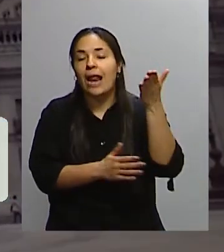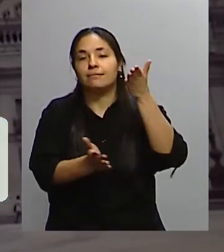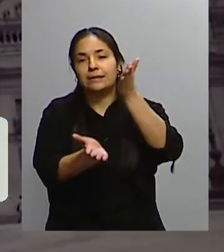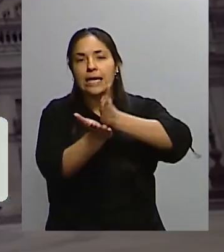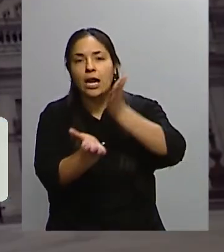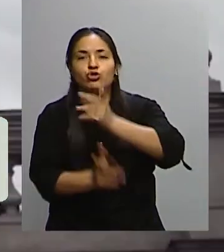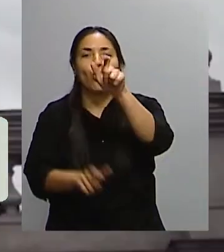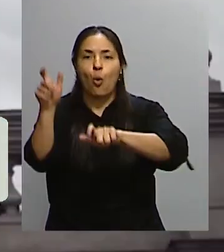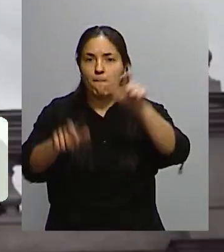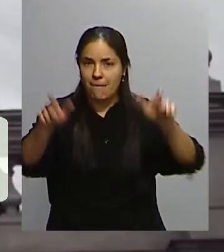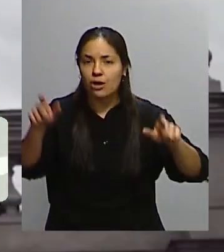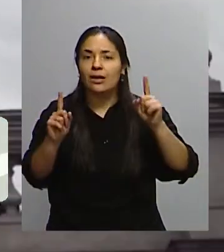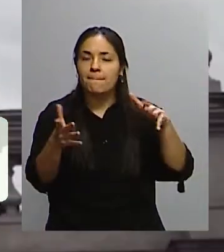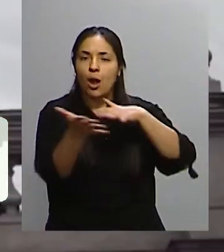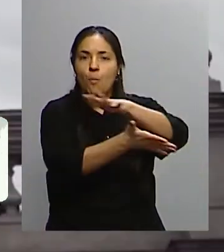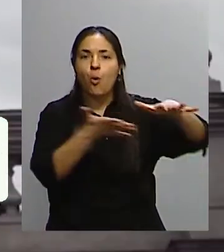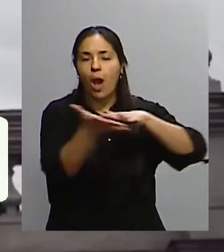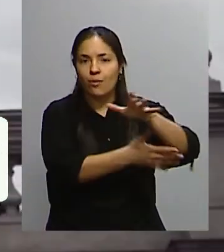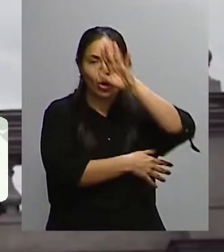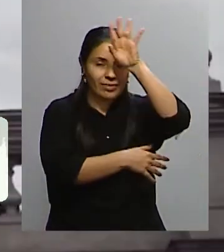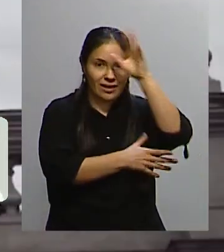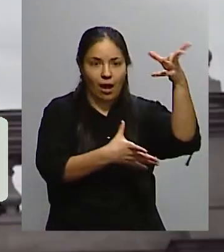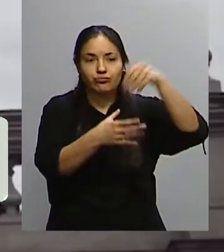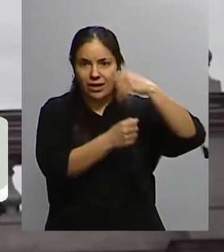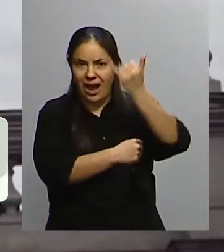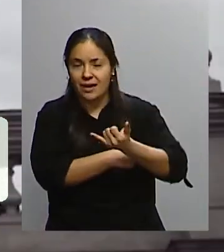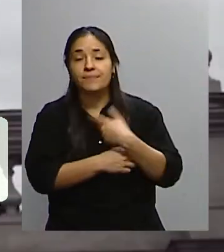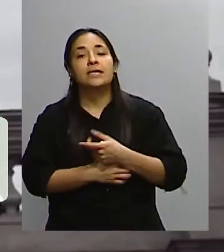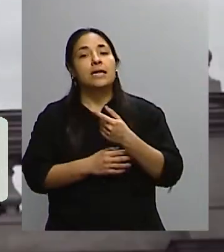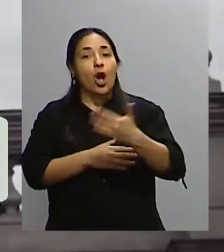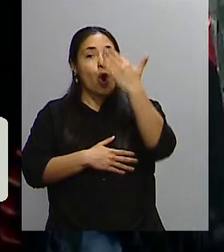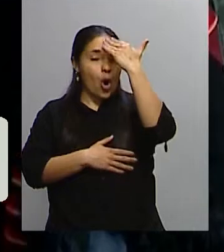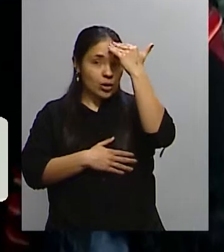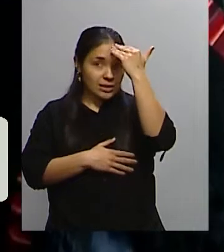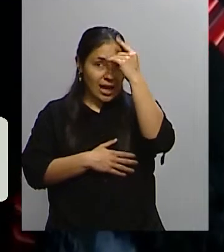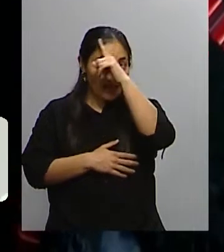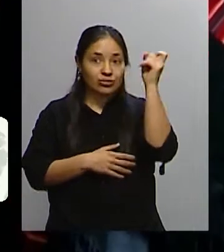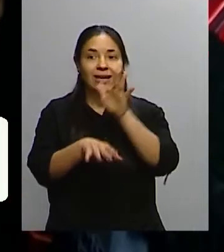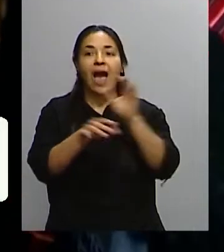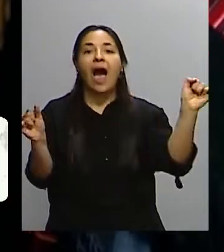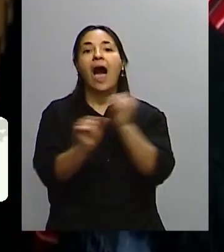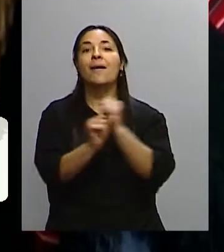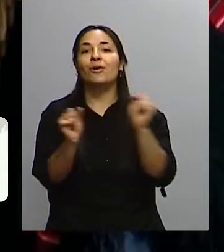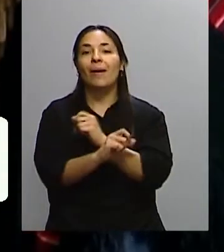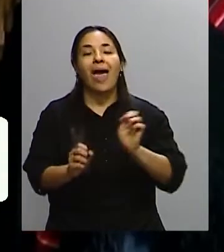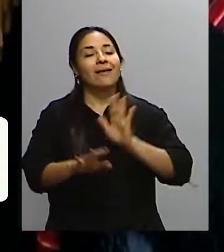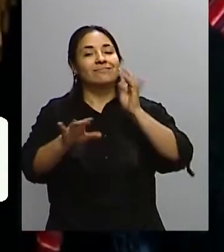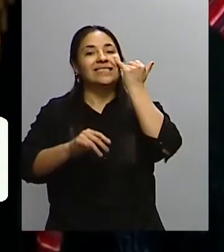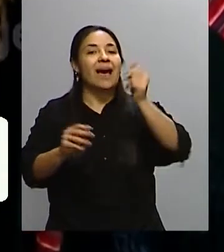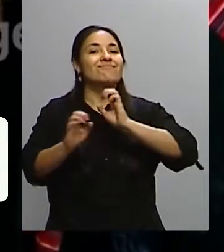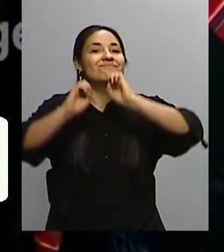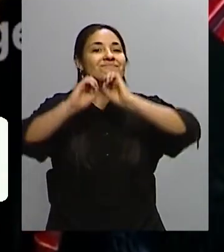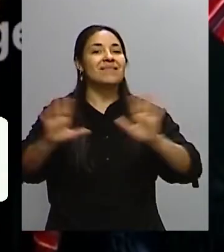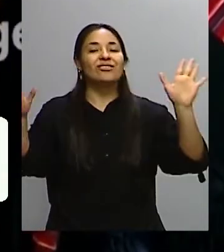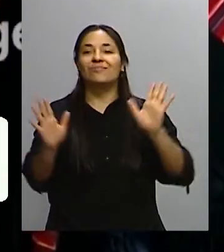de los pueblos indígenas. Ahora bien, que la Carta Constitucional sea aprobada no significa que mágicamente va a terminar el conflicto. Esto se